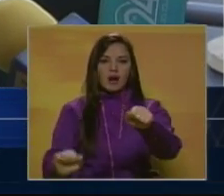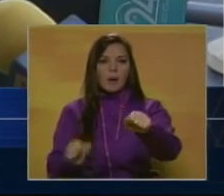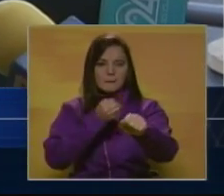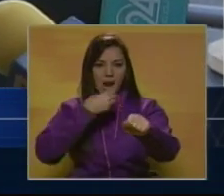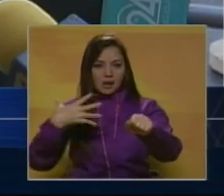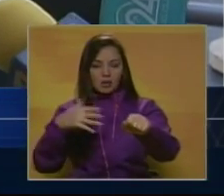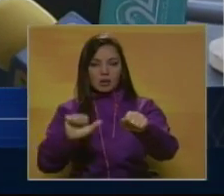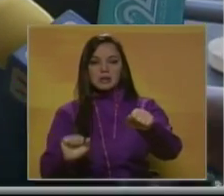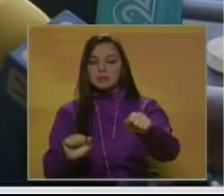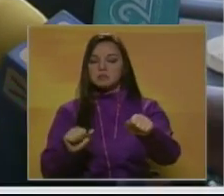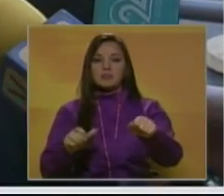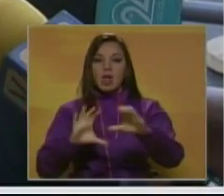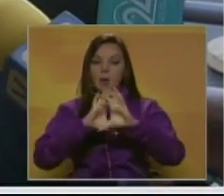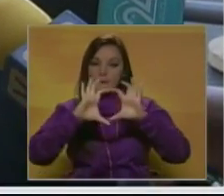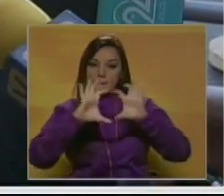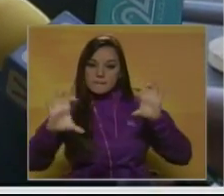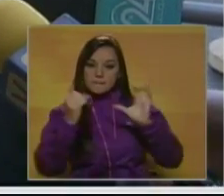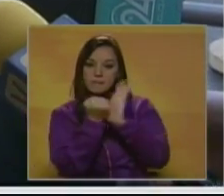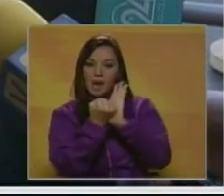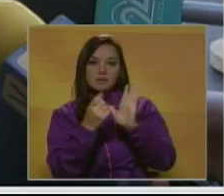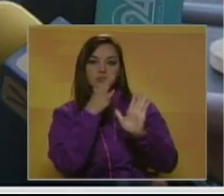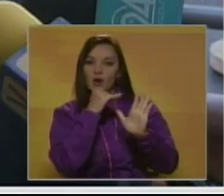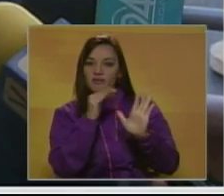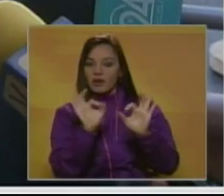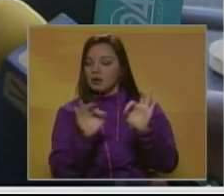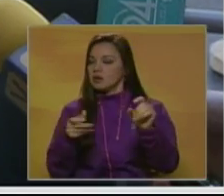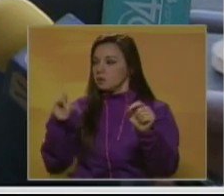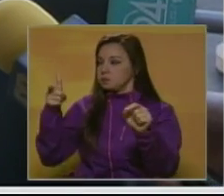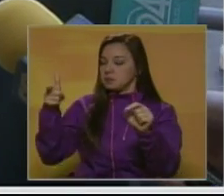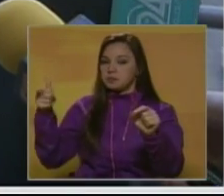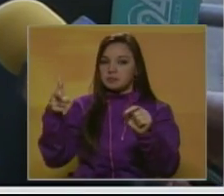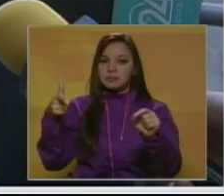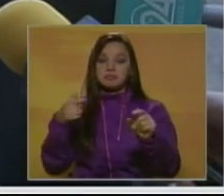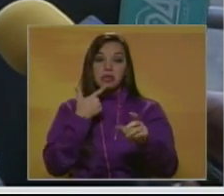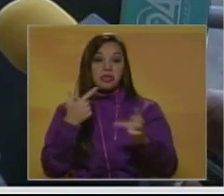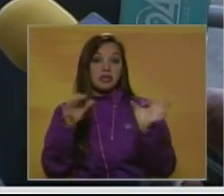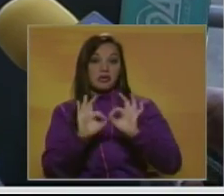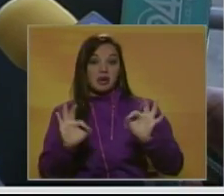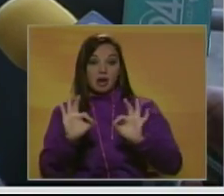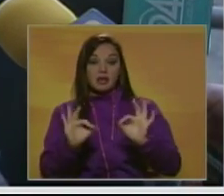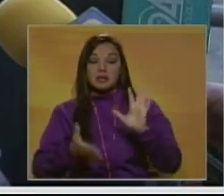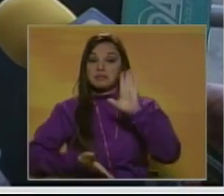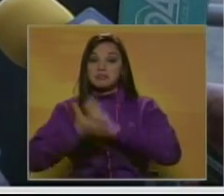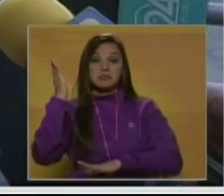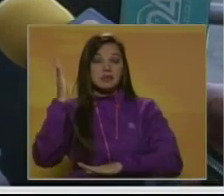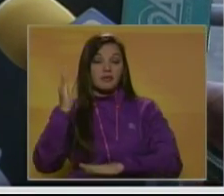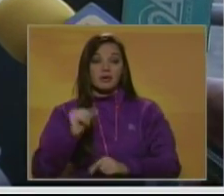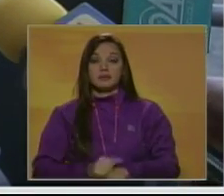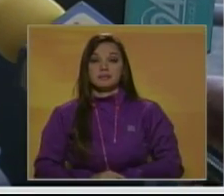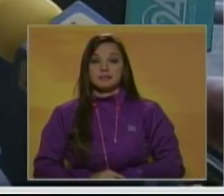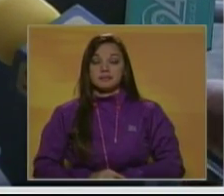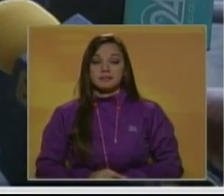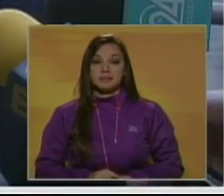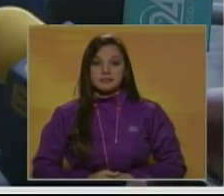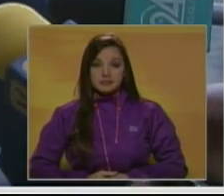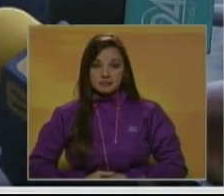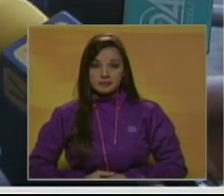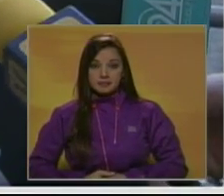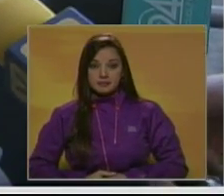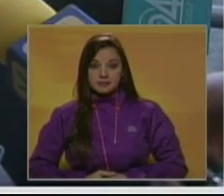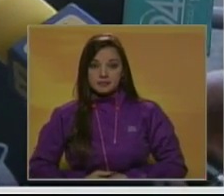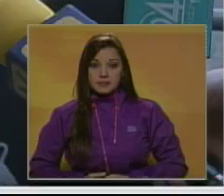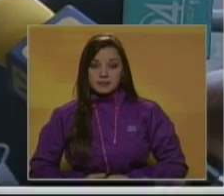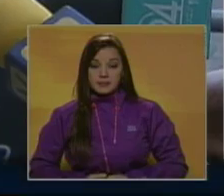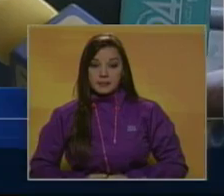todo el mundo. Y mataron al muchacho y 2 heridos. Y él se fue. ¿Qué pide las autoridades? ¿Que den